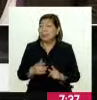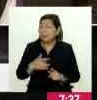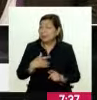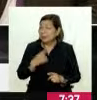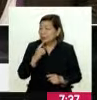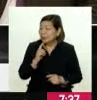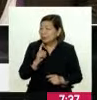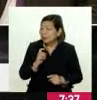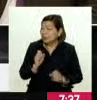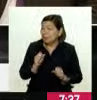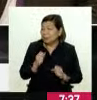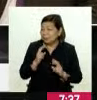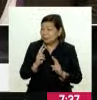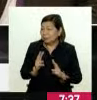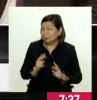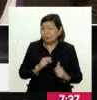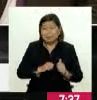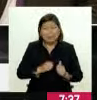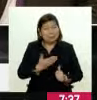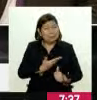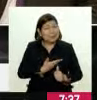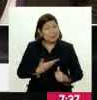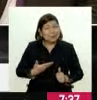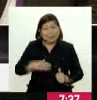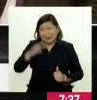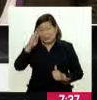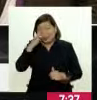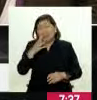incluso se le ve afectada a la presidenta Dina